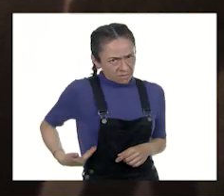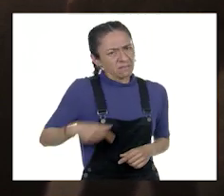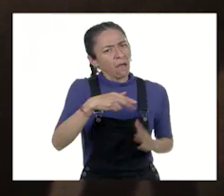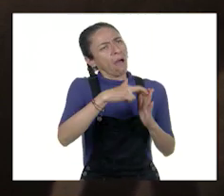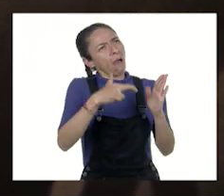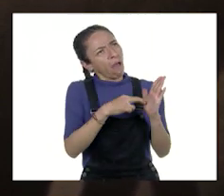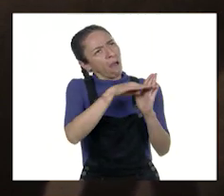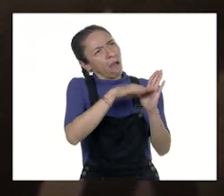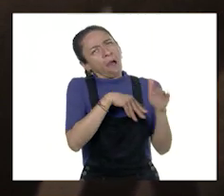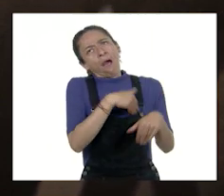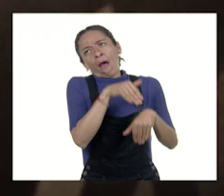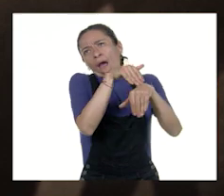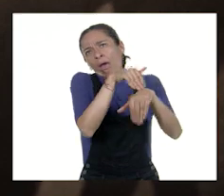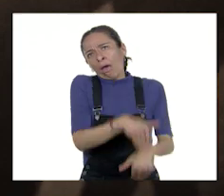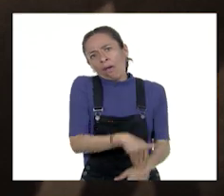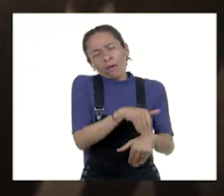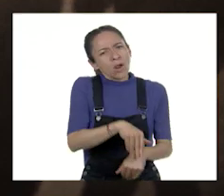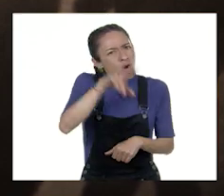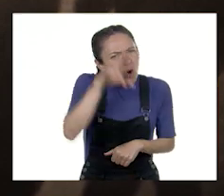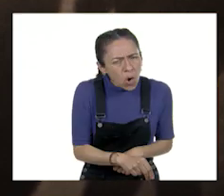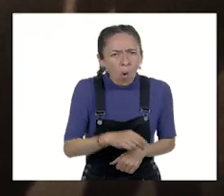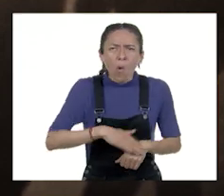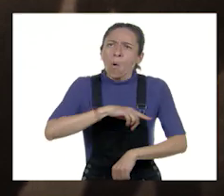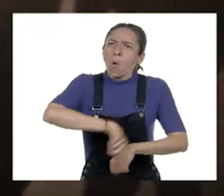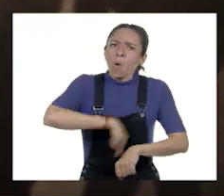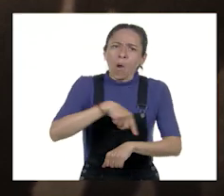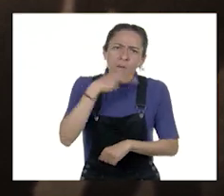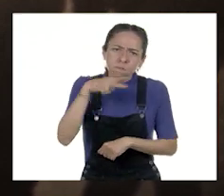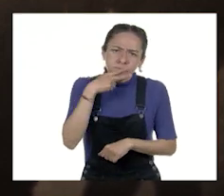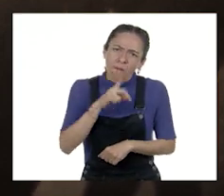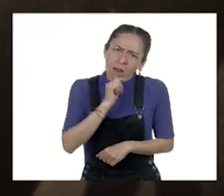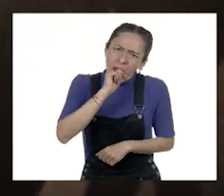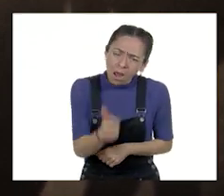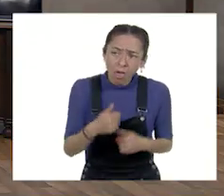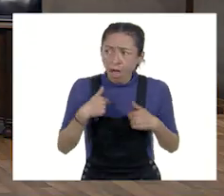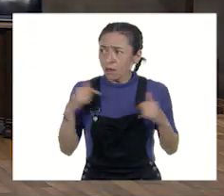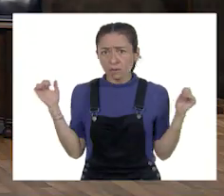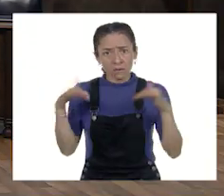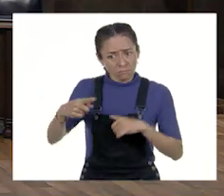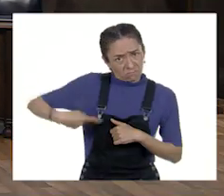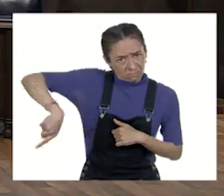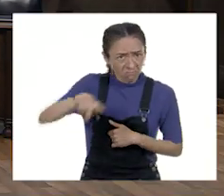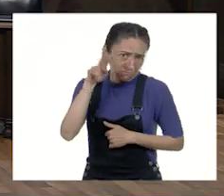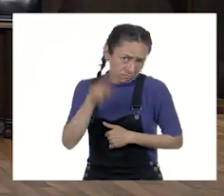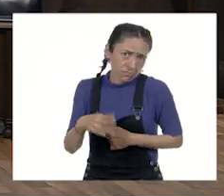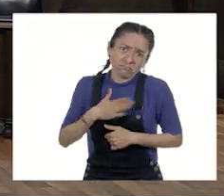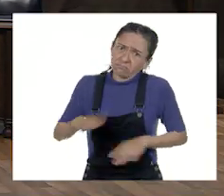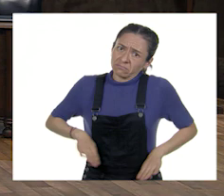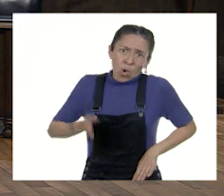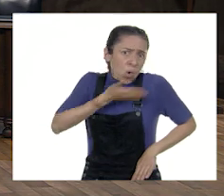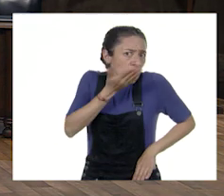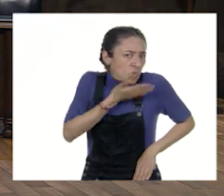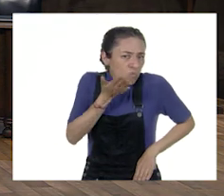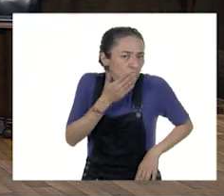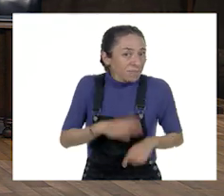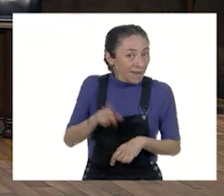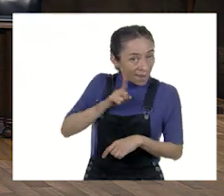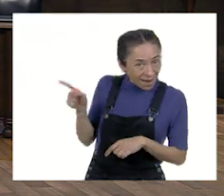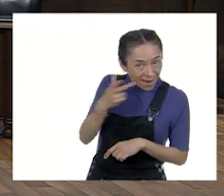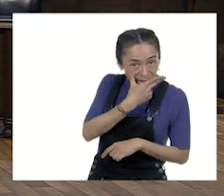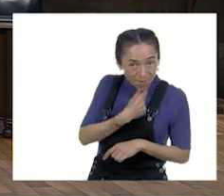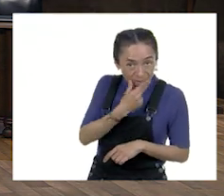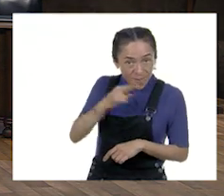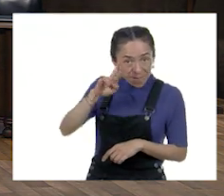4 horas sin fumar, y muchísimos de los que estamos aquí tenemos esa costumbre. Pero lo que no sabemos es si el diputado Reynoso